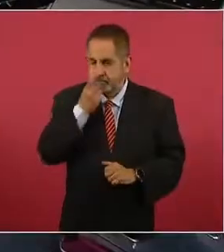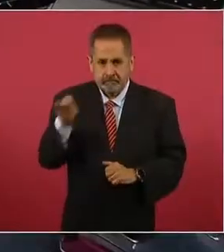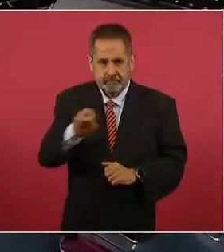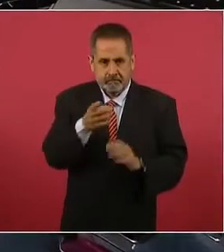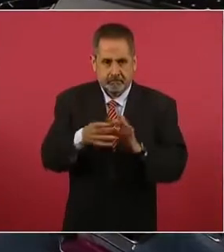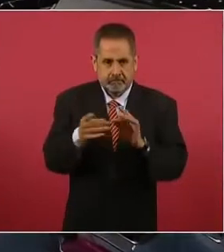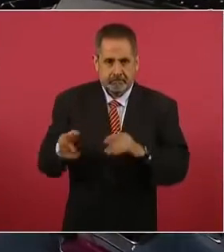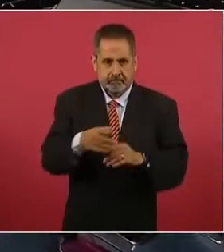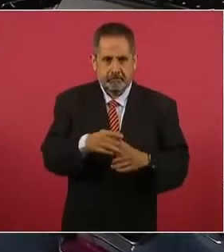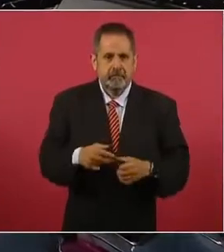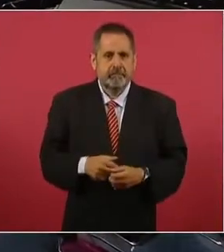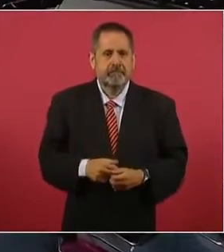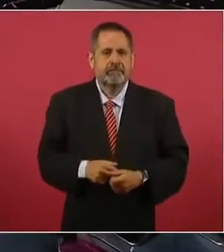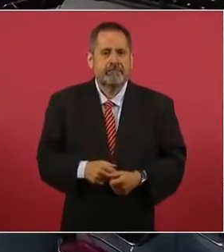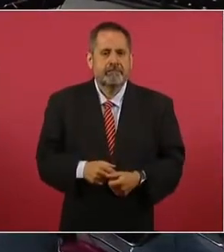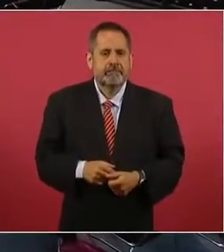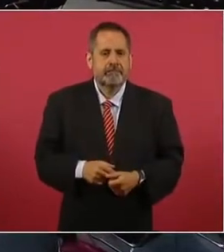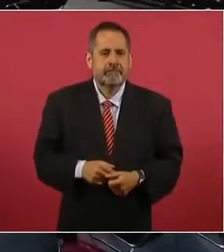vez.